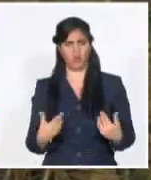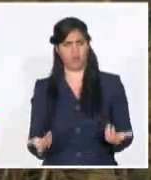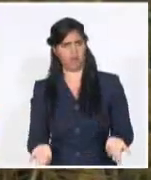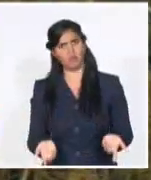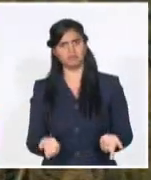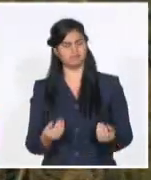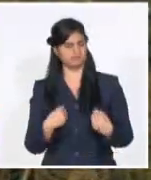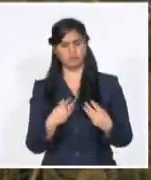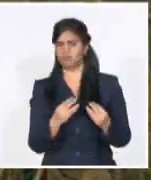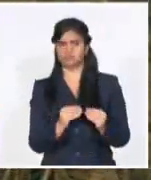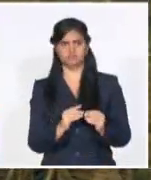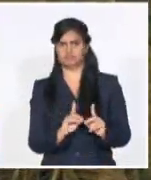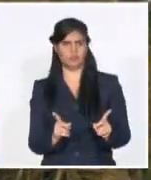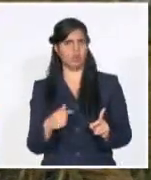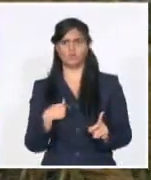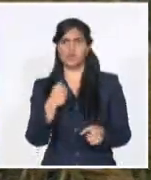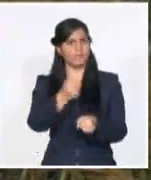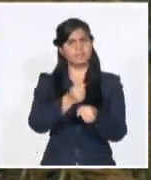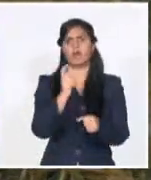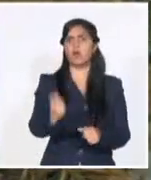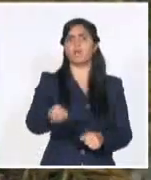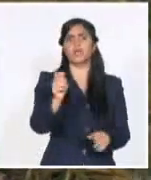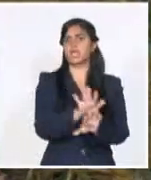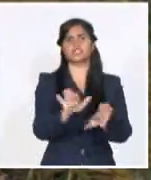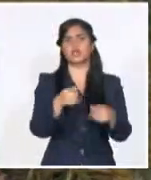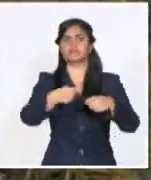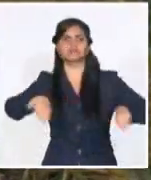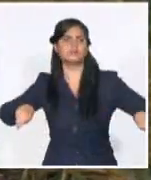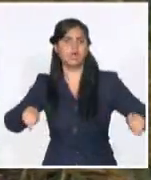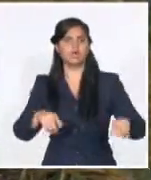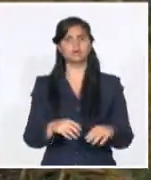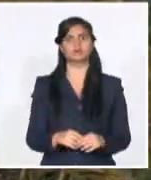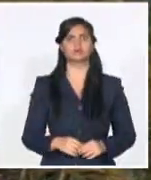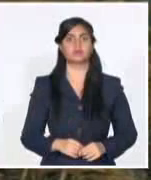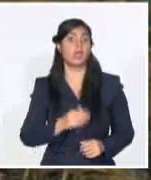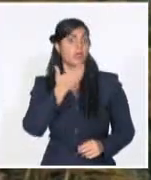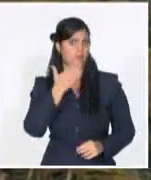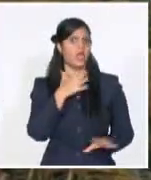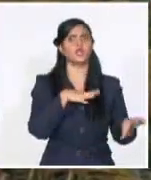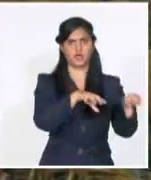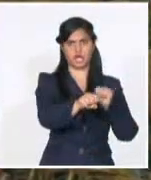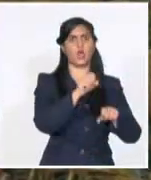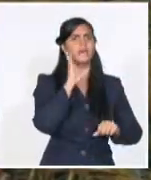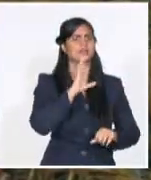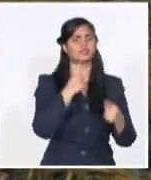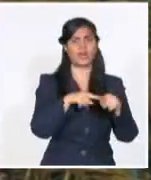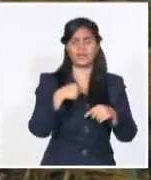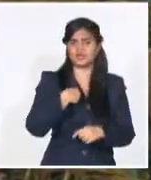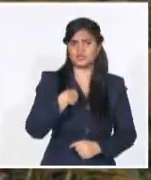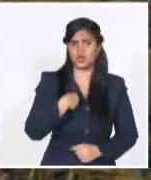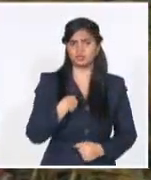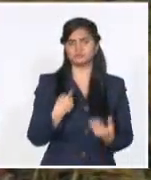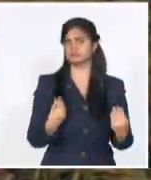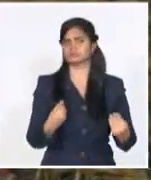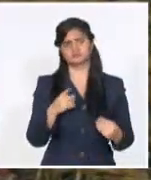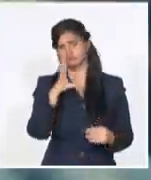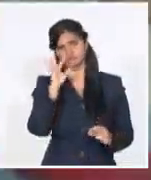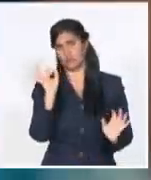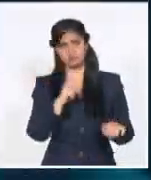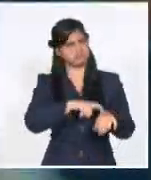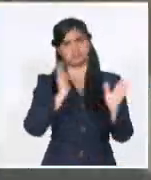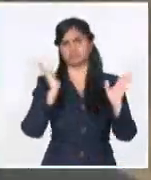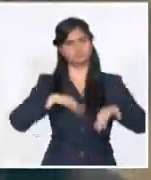para poder tener más trabajo? Eso es bueno, pero el tiempo que uno tenga para eso.